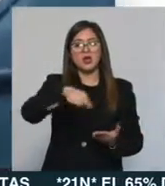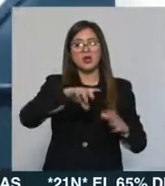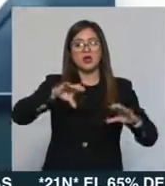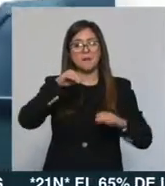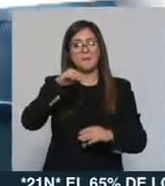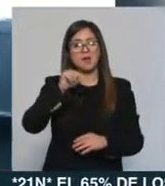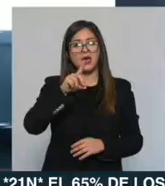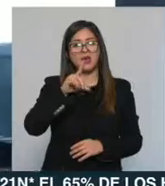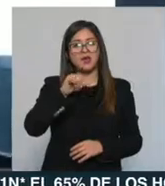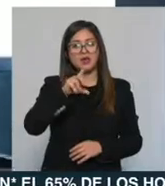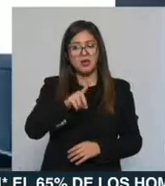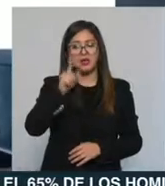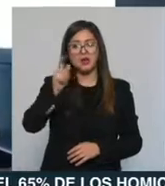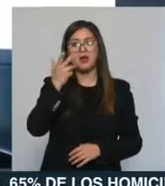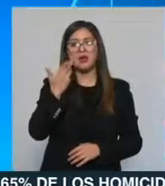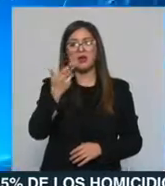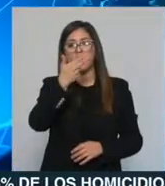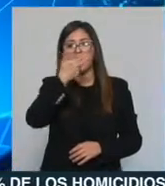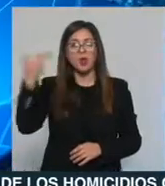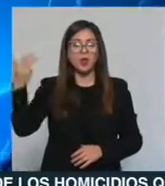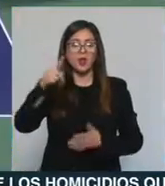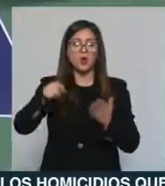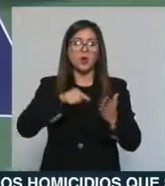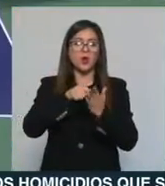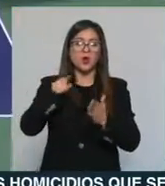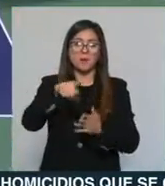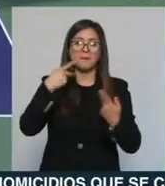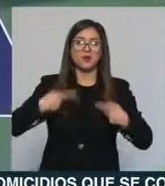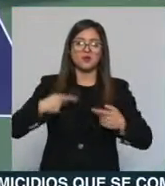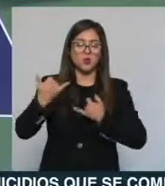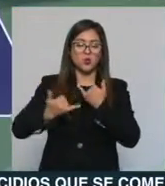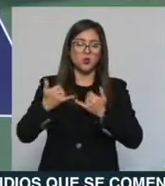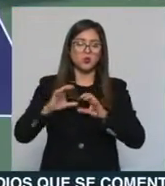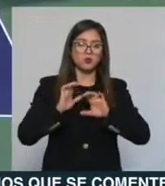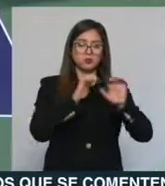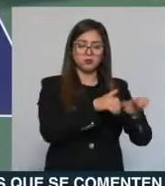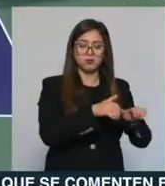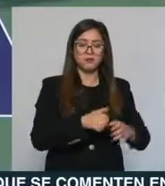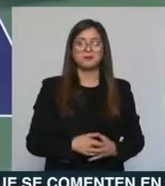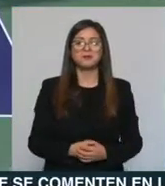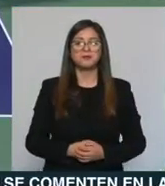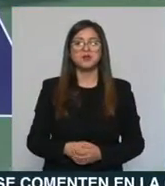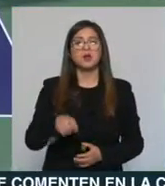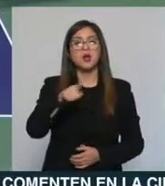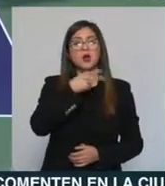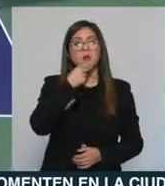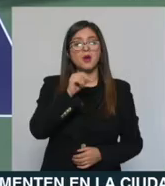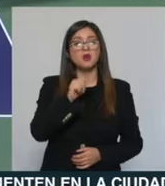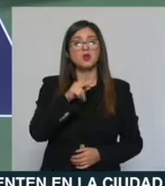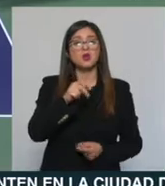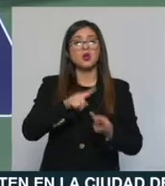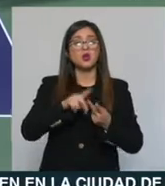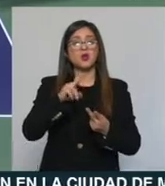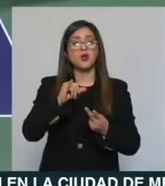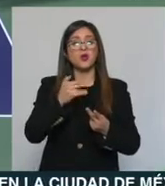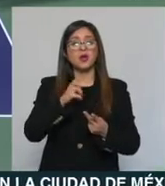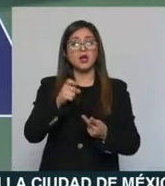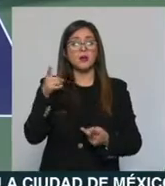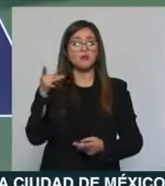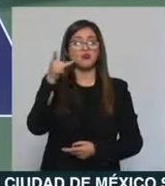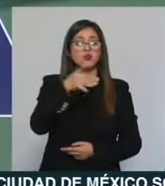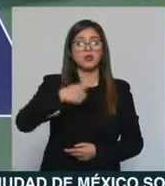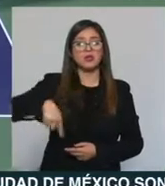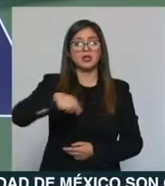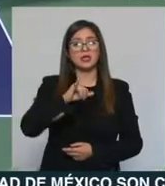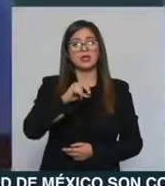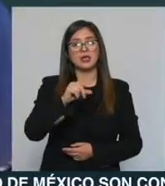en Madrid, lugar donde se hospedarán los jugadores. El tenista austriaco Dominic Thiem venció a Roger Federer en la final del Masters 1000 de